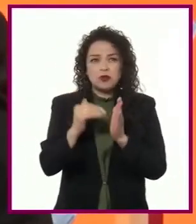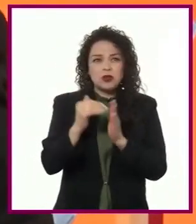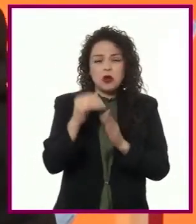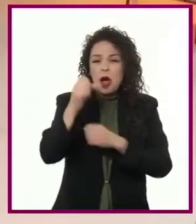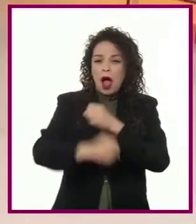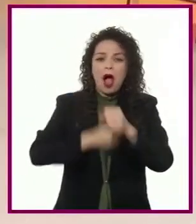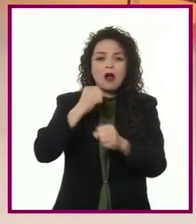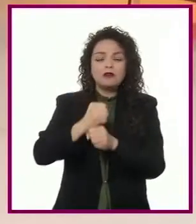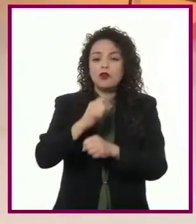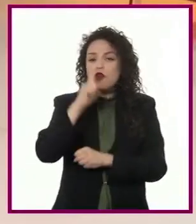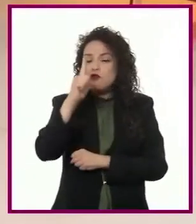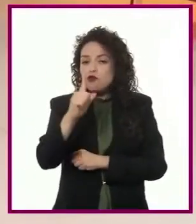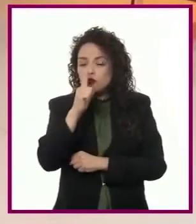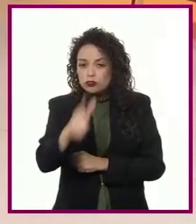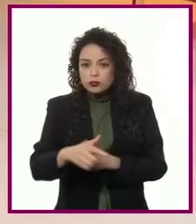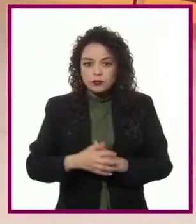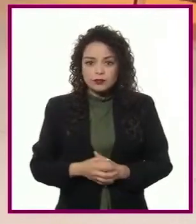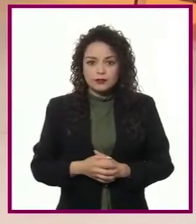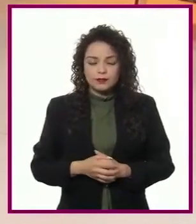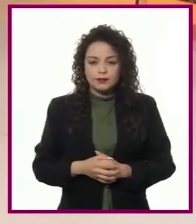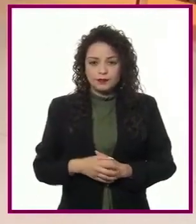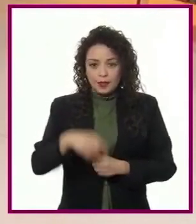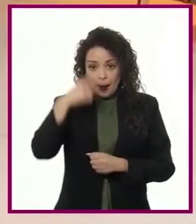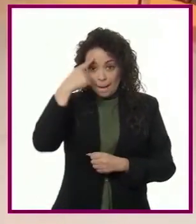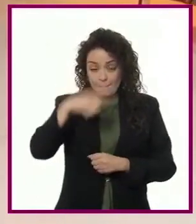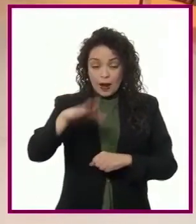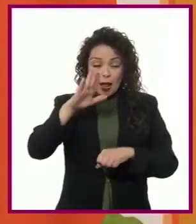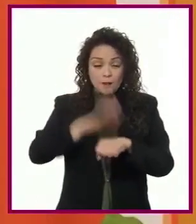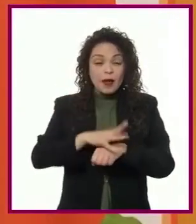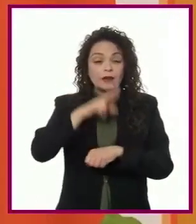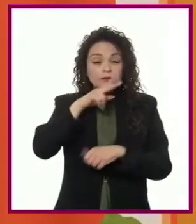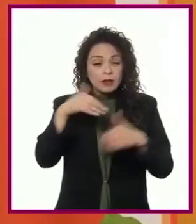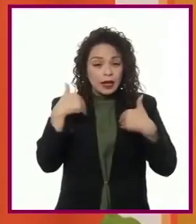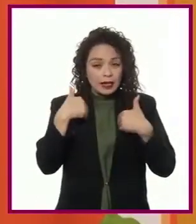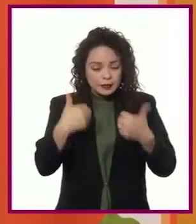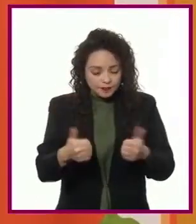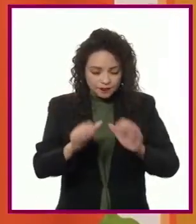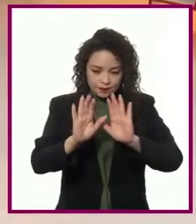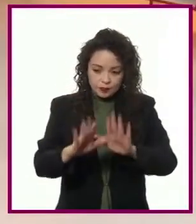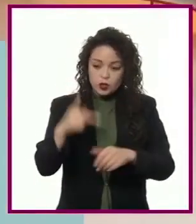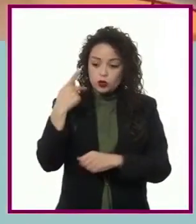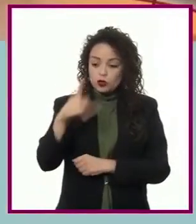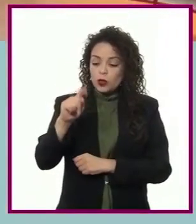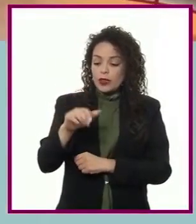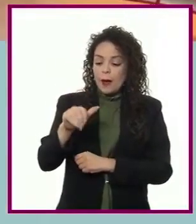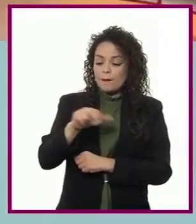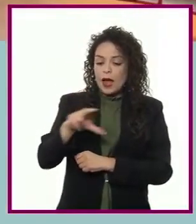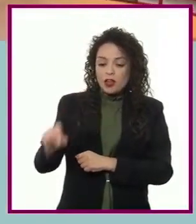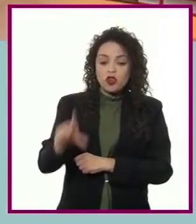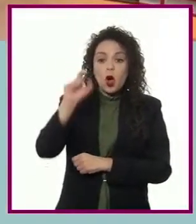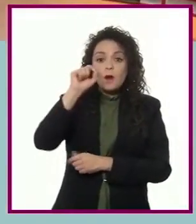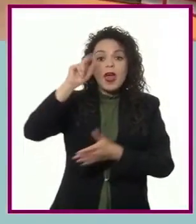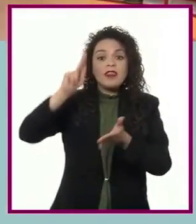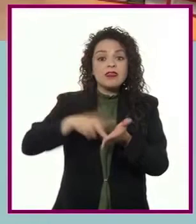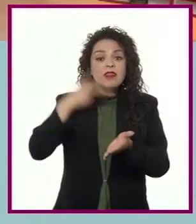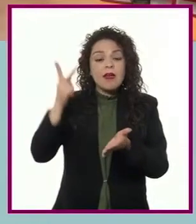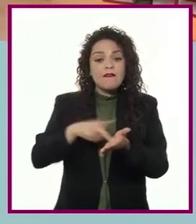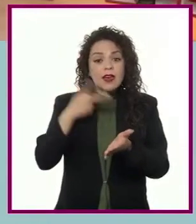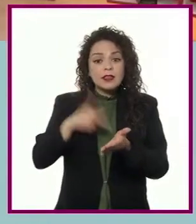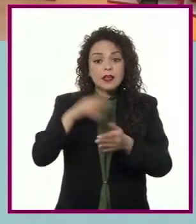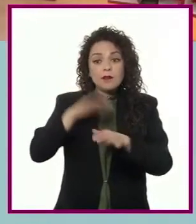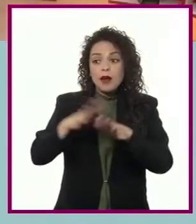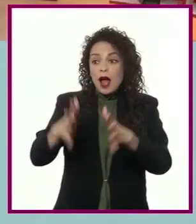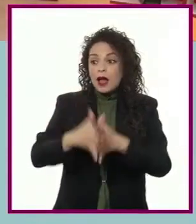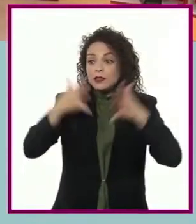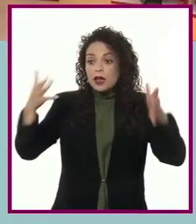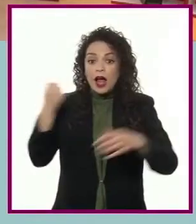luz. Para dimensionarlo un poco mejor, su tamaño es de unas 20 veces el tamaño de